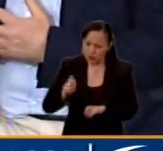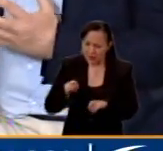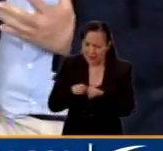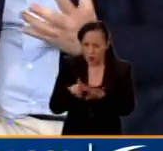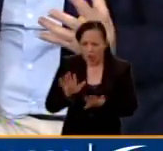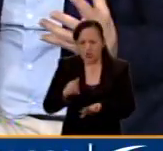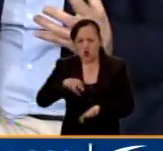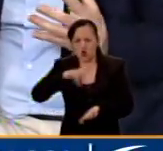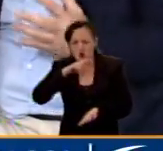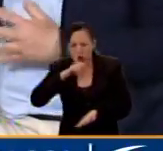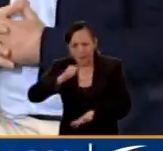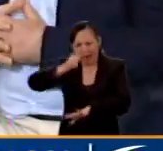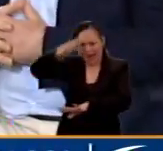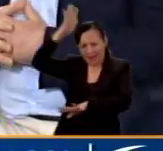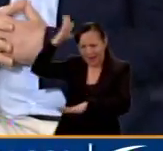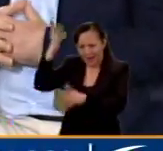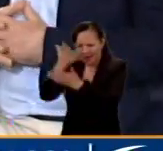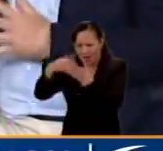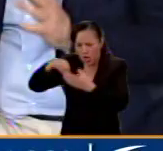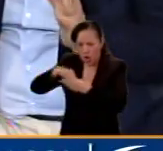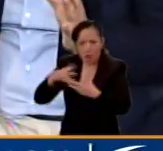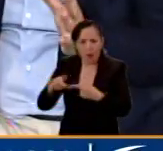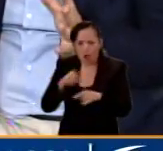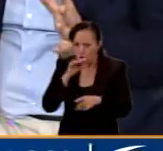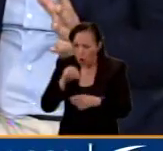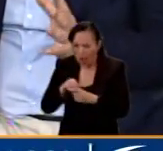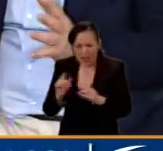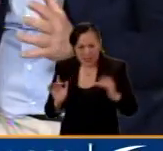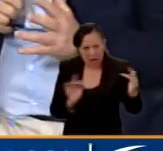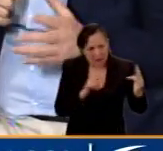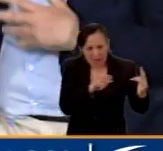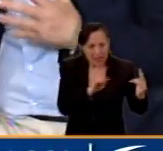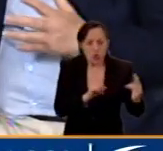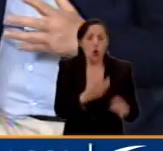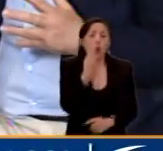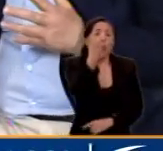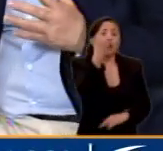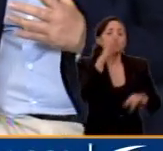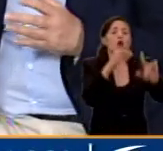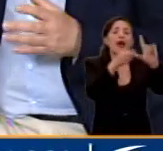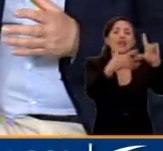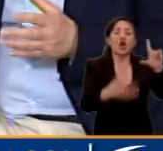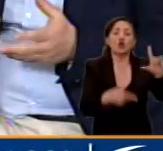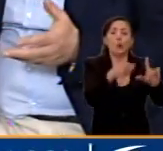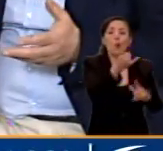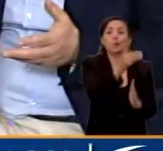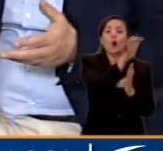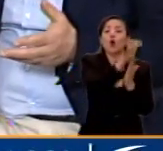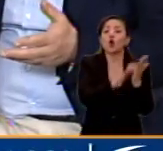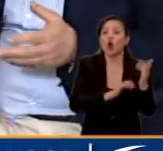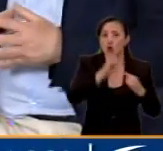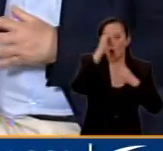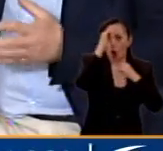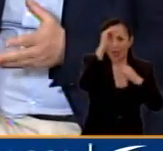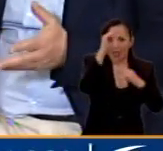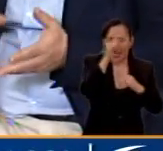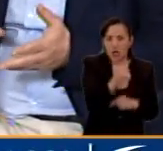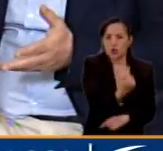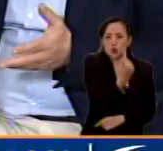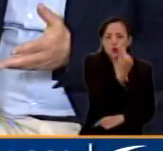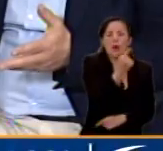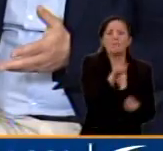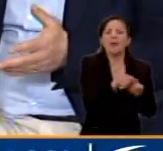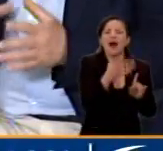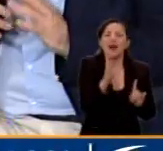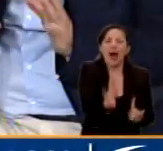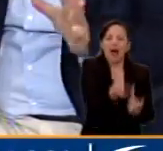Entonces, de momento, solo he hecho una serie de televisión donde había guiones originales para recuperar la figura de la mujer en el